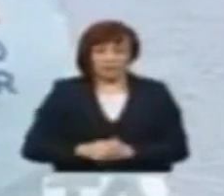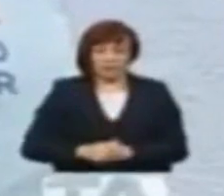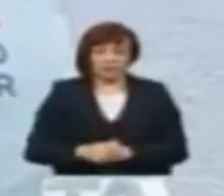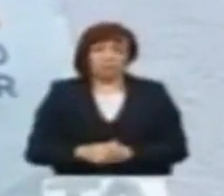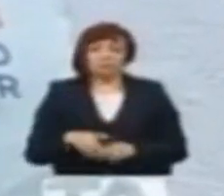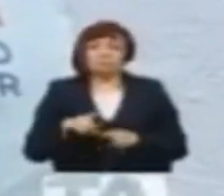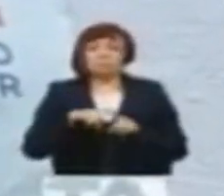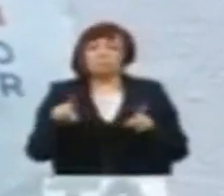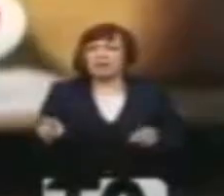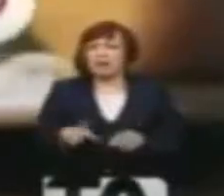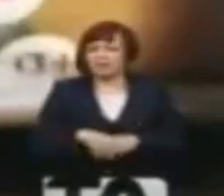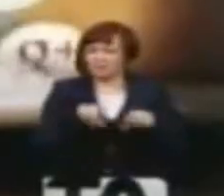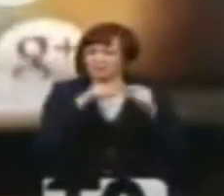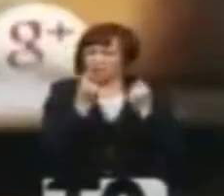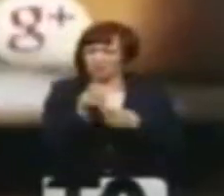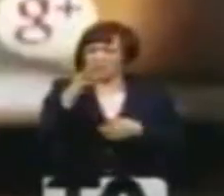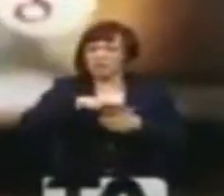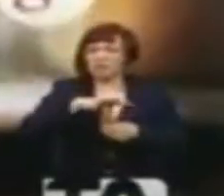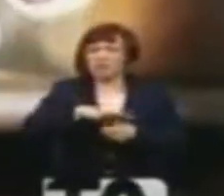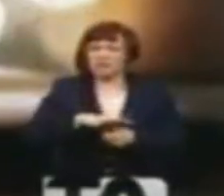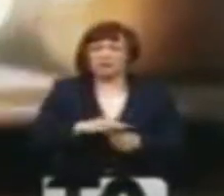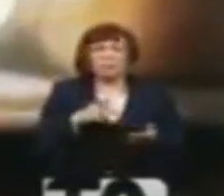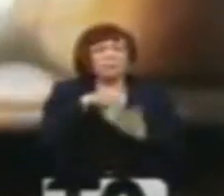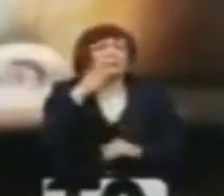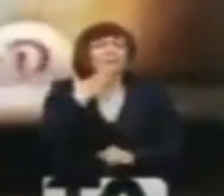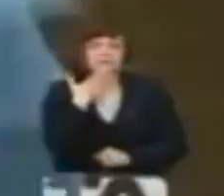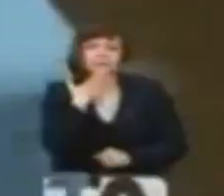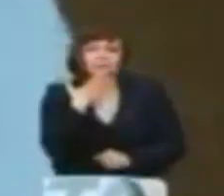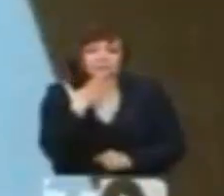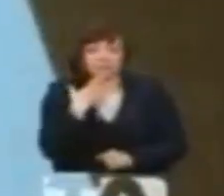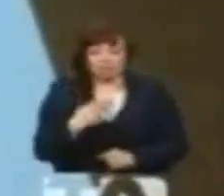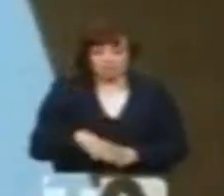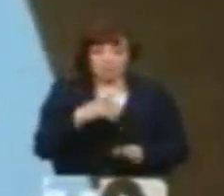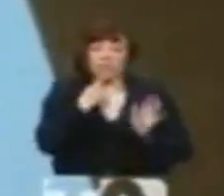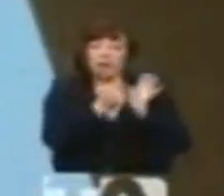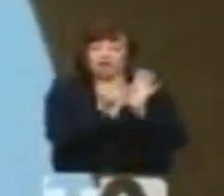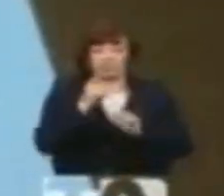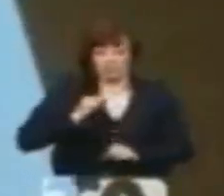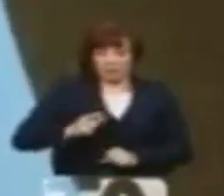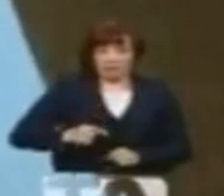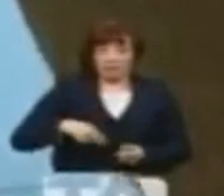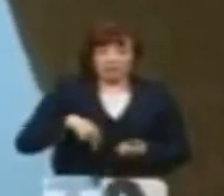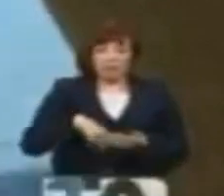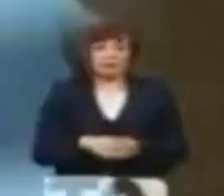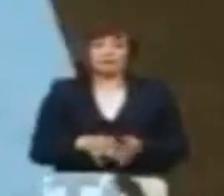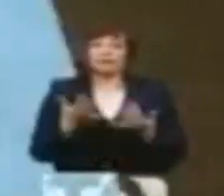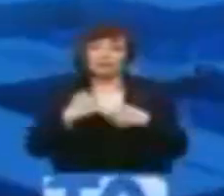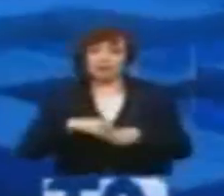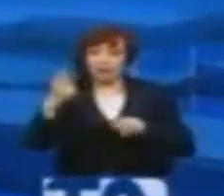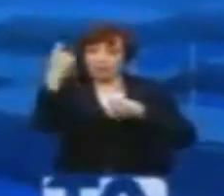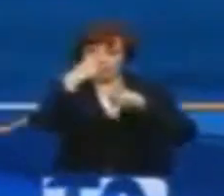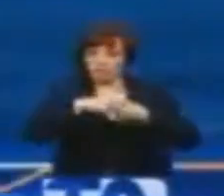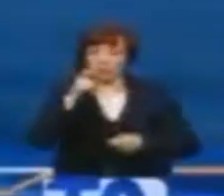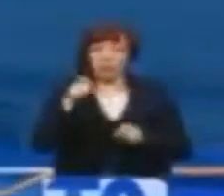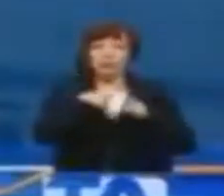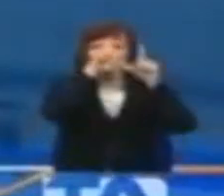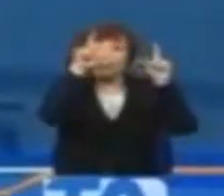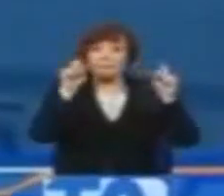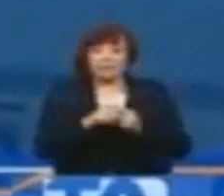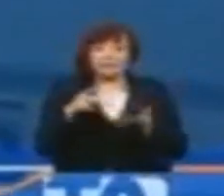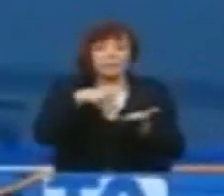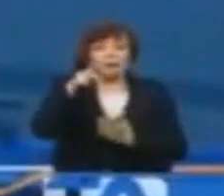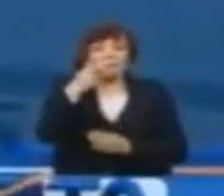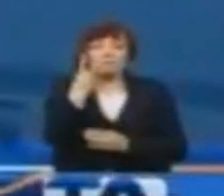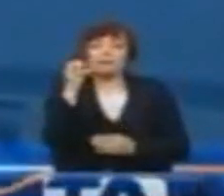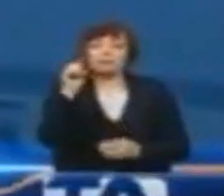justicia electoral. Dentro de los costos se detalla, por ejemplo, la suscripción a una empresa encuestadora por $20,000,